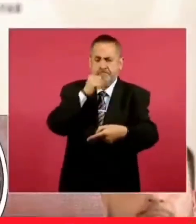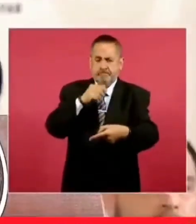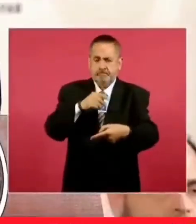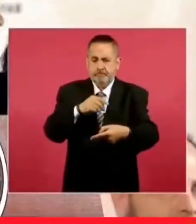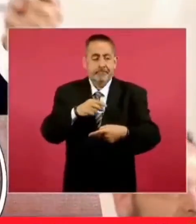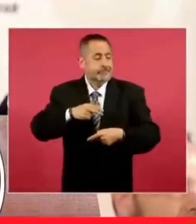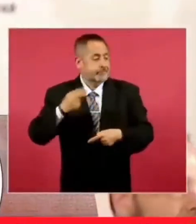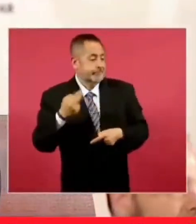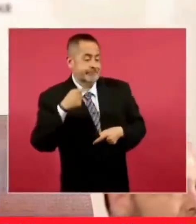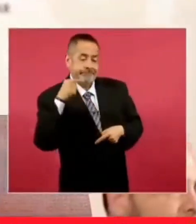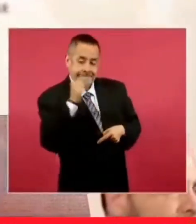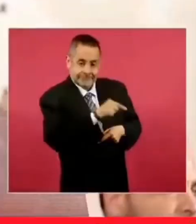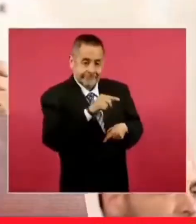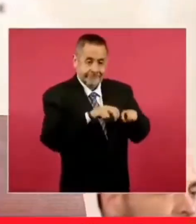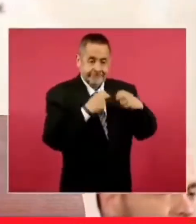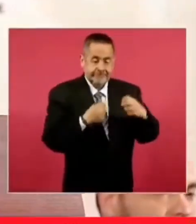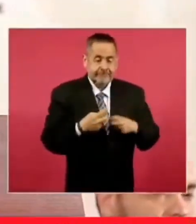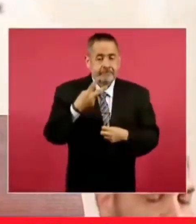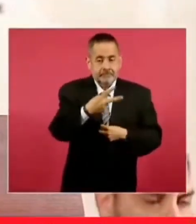requieren 2/3 partes.